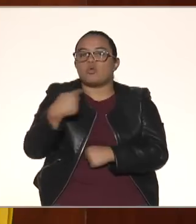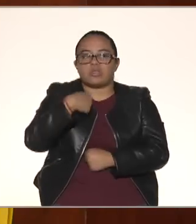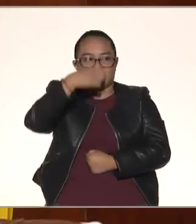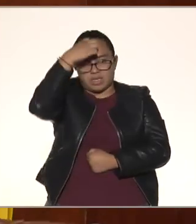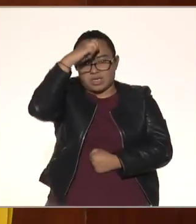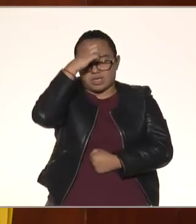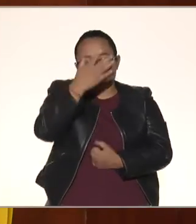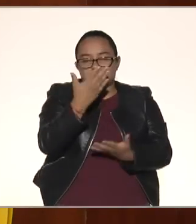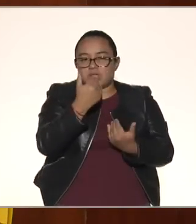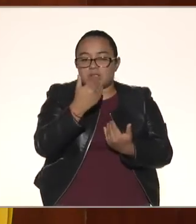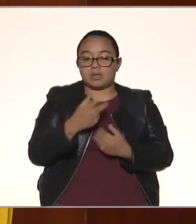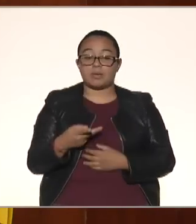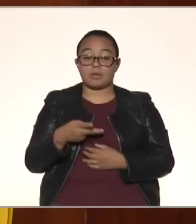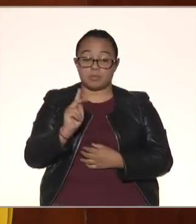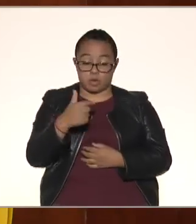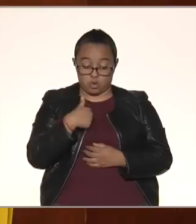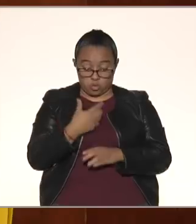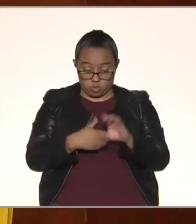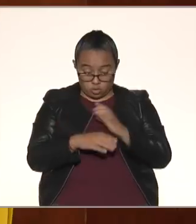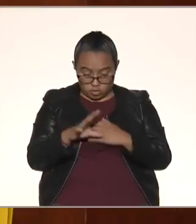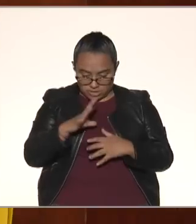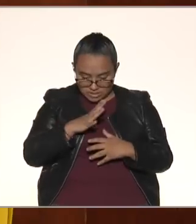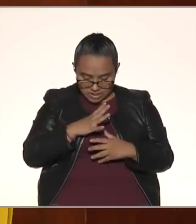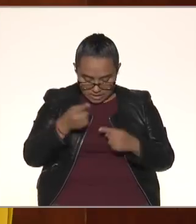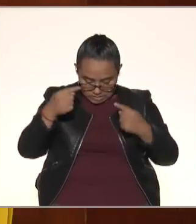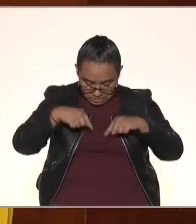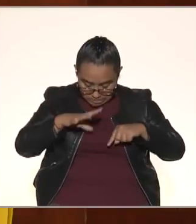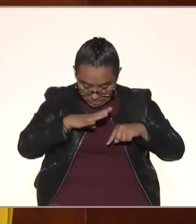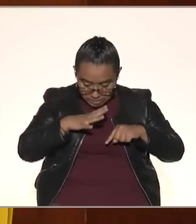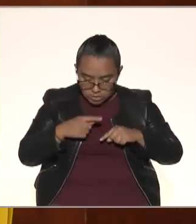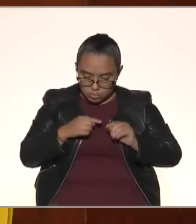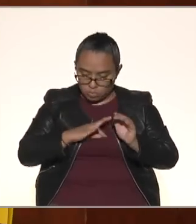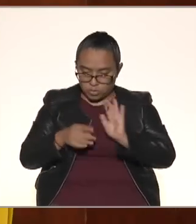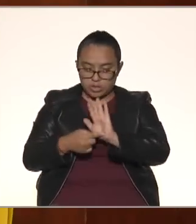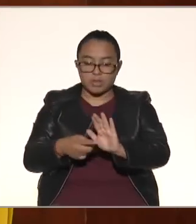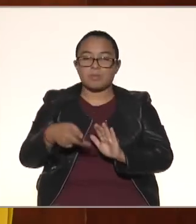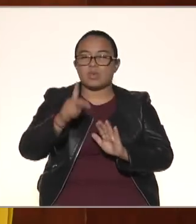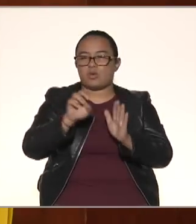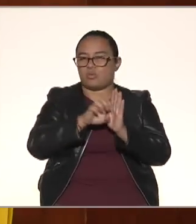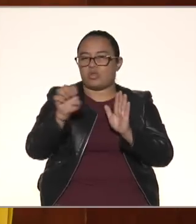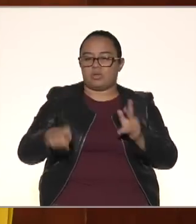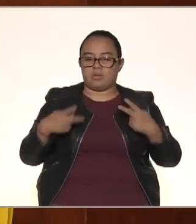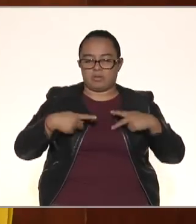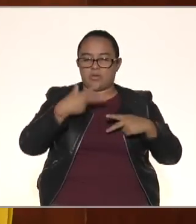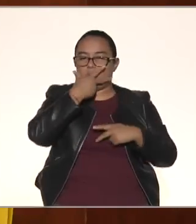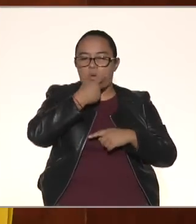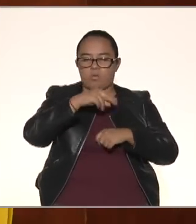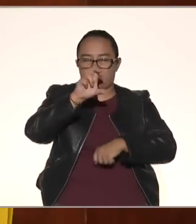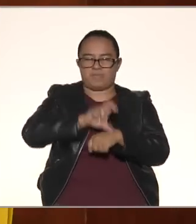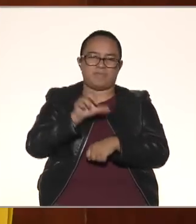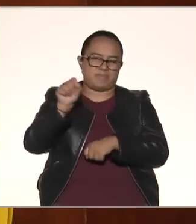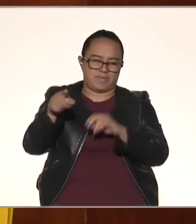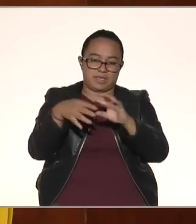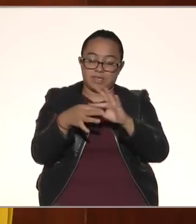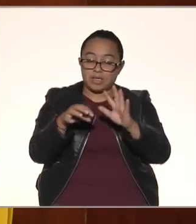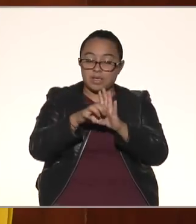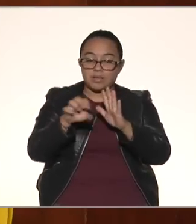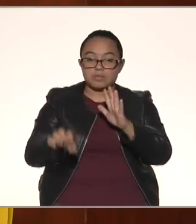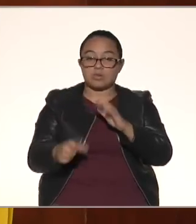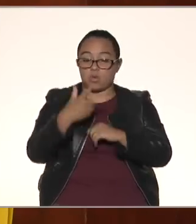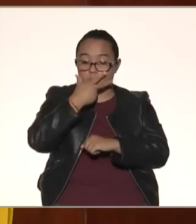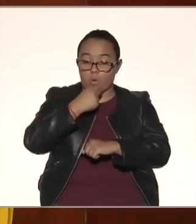entonces cada quien damos lo que tenemos, una persona machista, digamos, para seguir este ejemplo, que